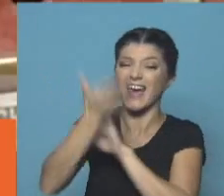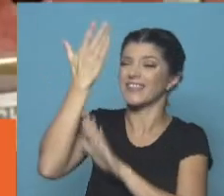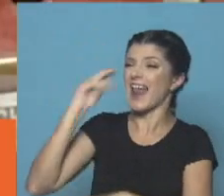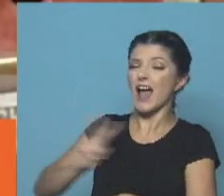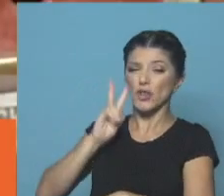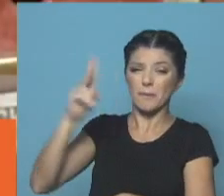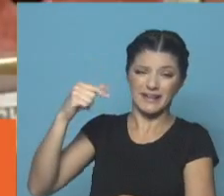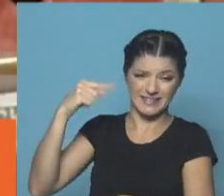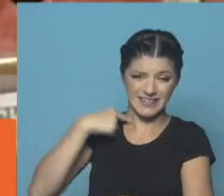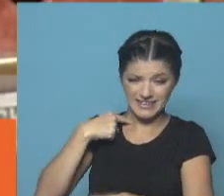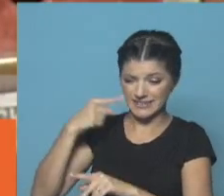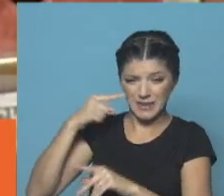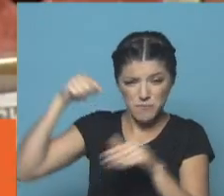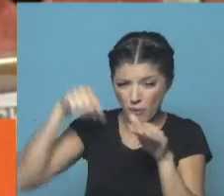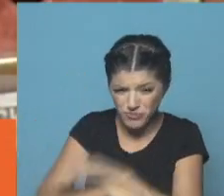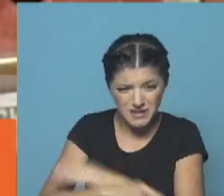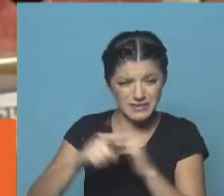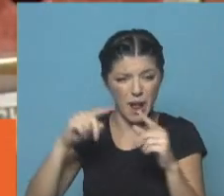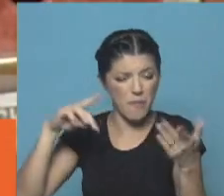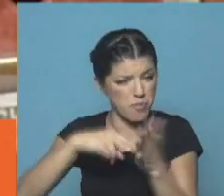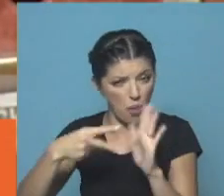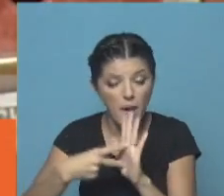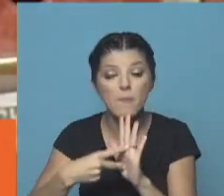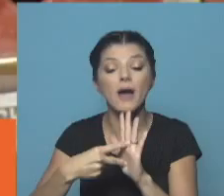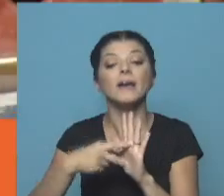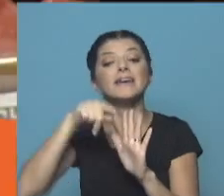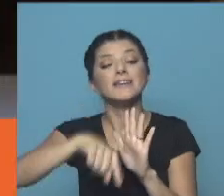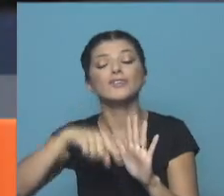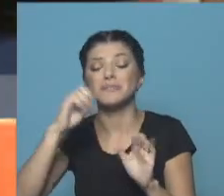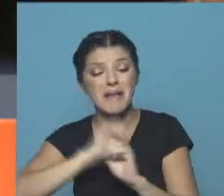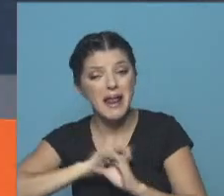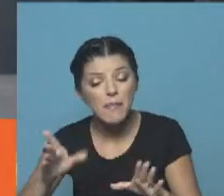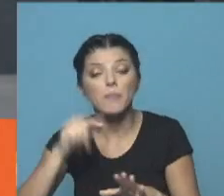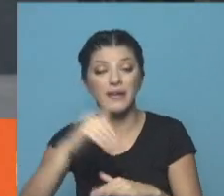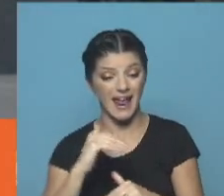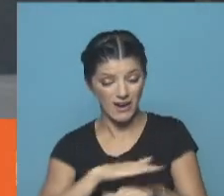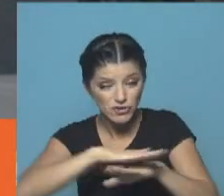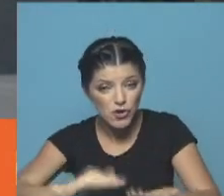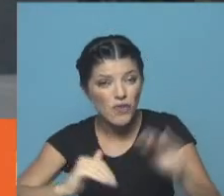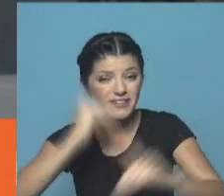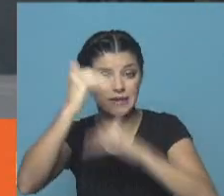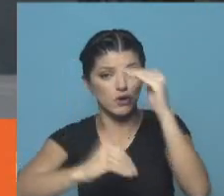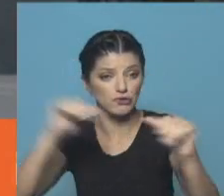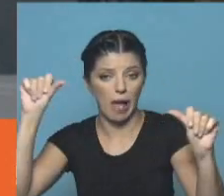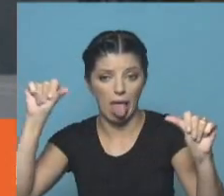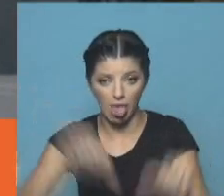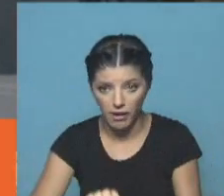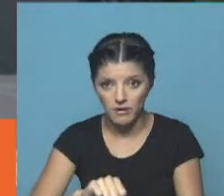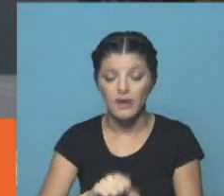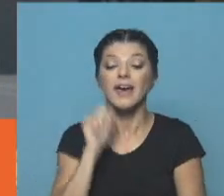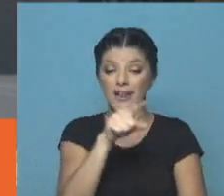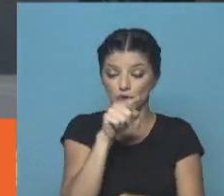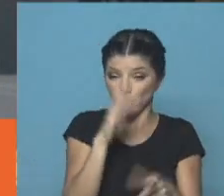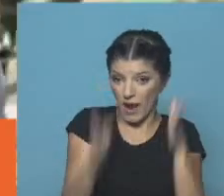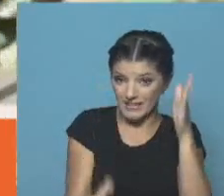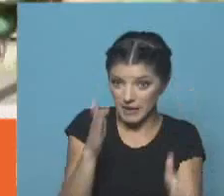profundizando y es muy grave porque compromete el desarrollo de los niños, porque en esta etapa de la vida es más importante que el resto